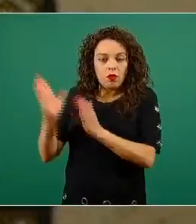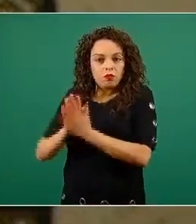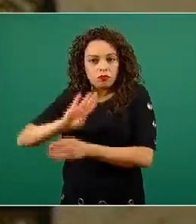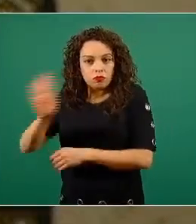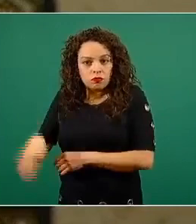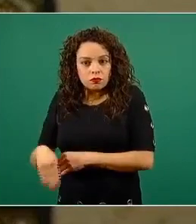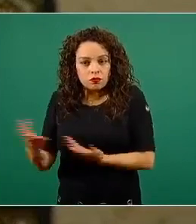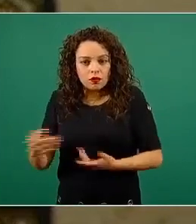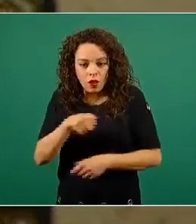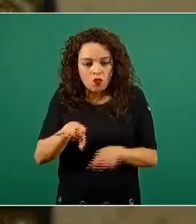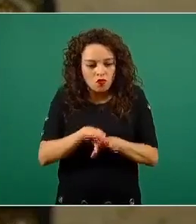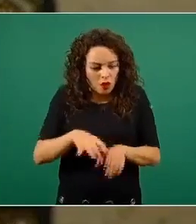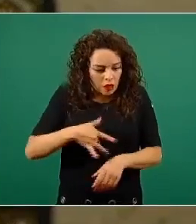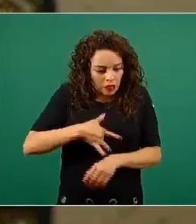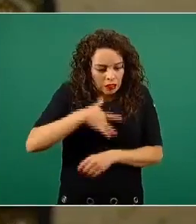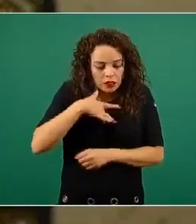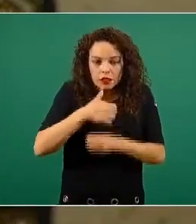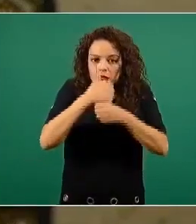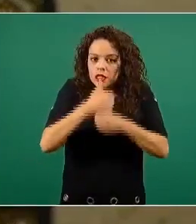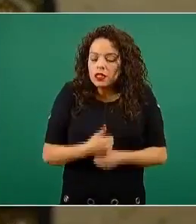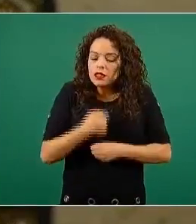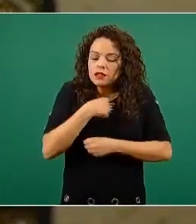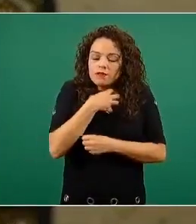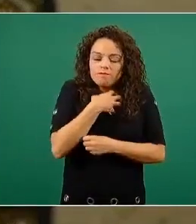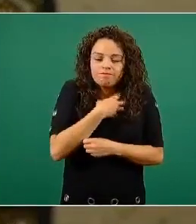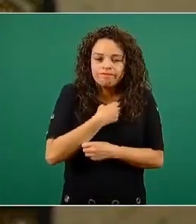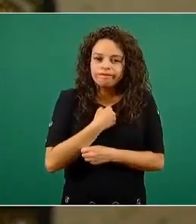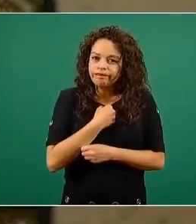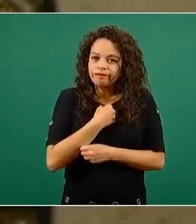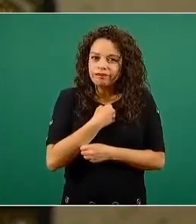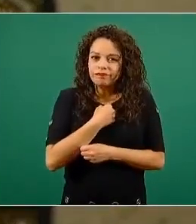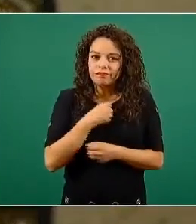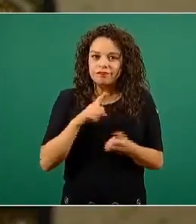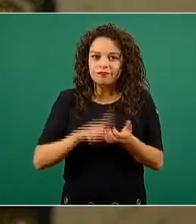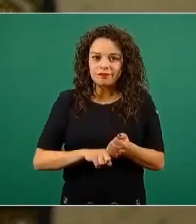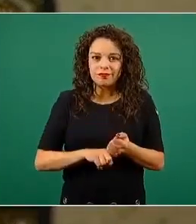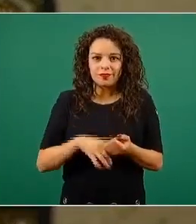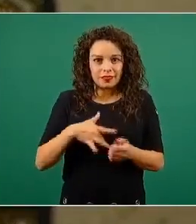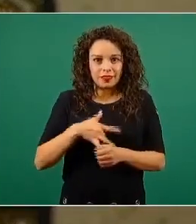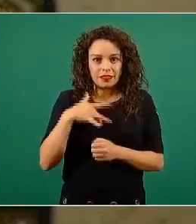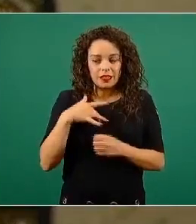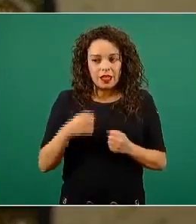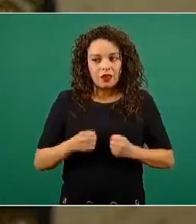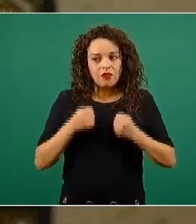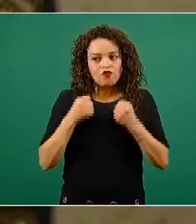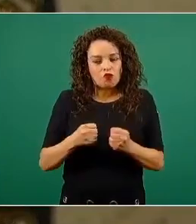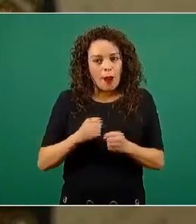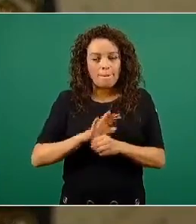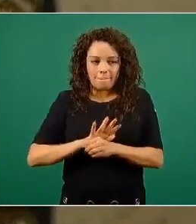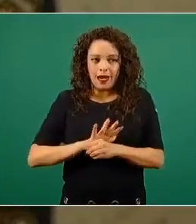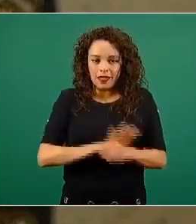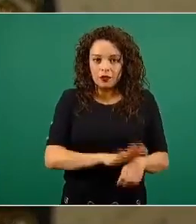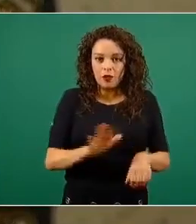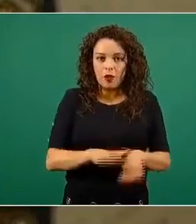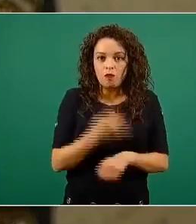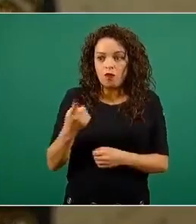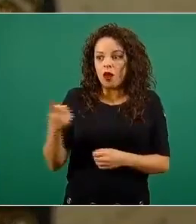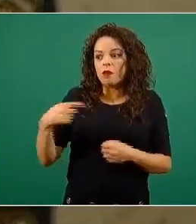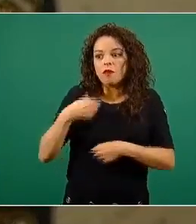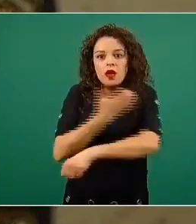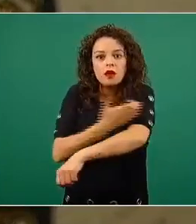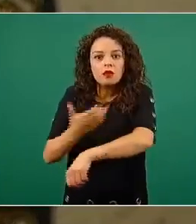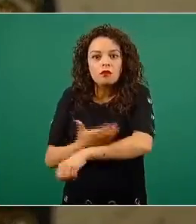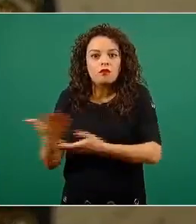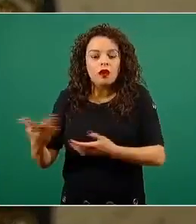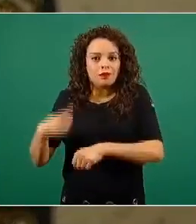de trabajo y sobre todo en esta presión que les empieza a caer más precisamente cuando ven que hay un compañero de trabajo que es afectado o que en su